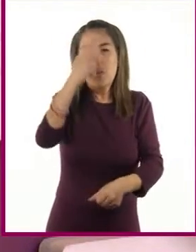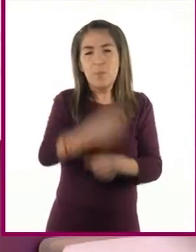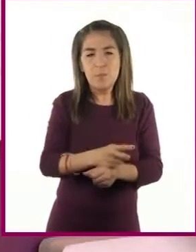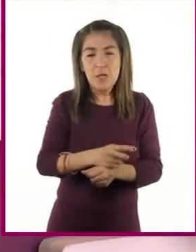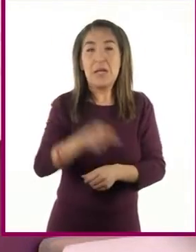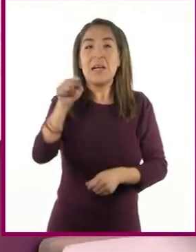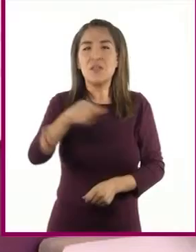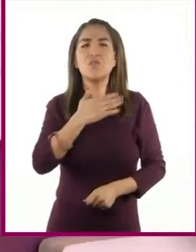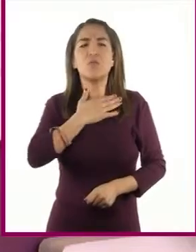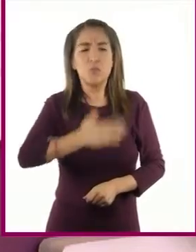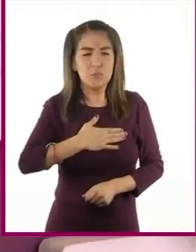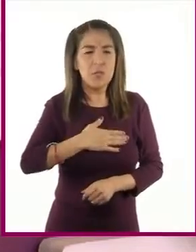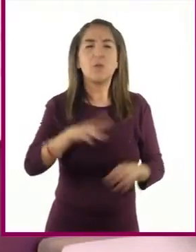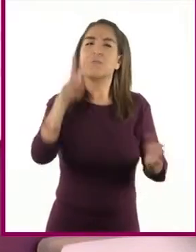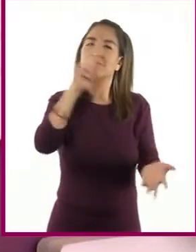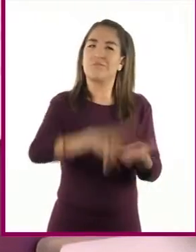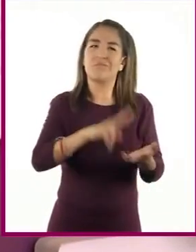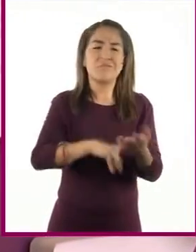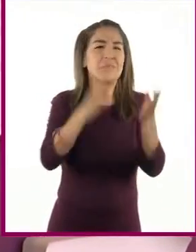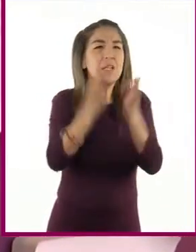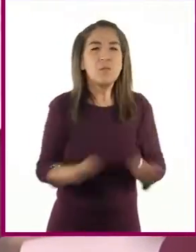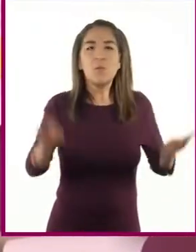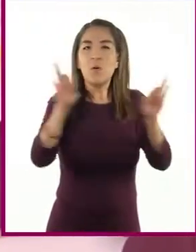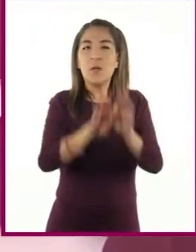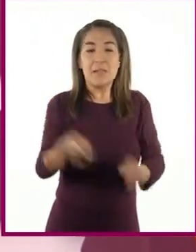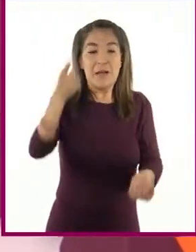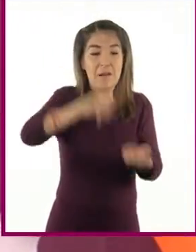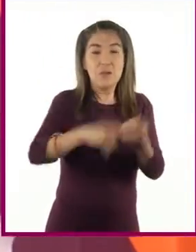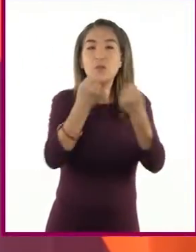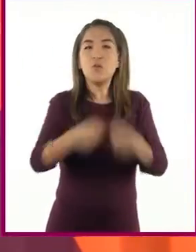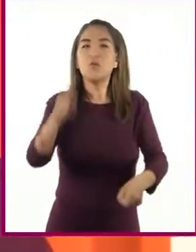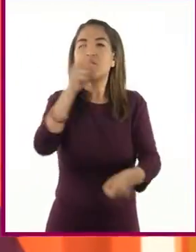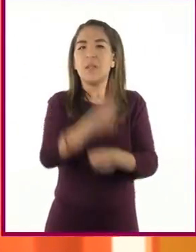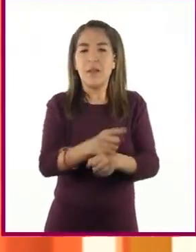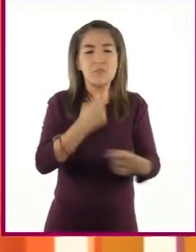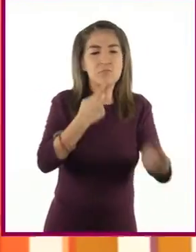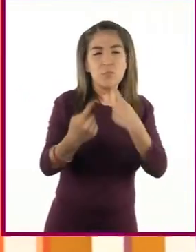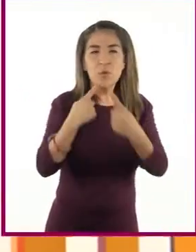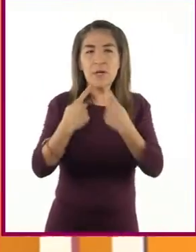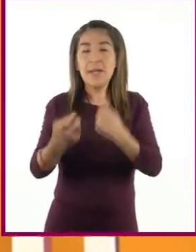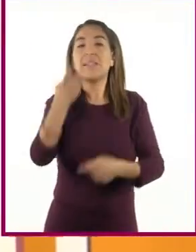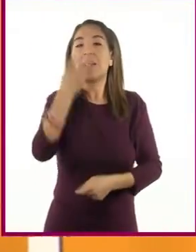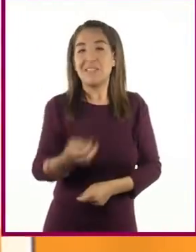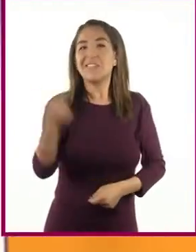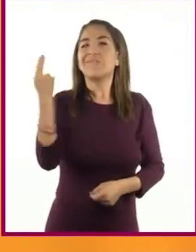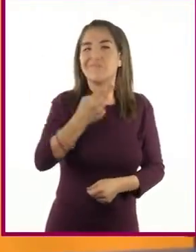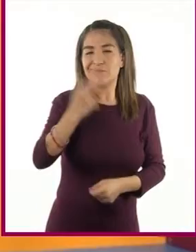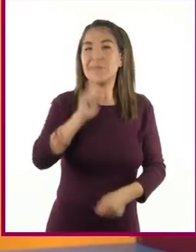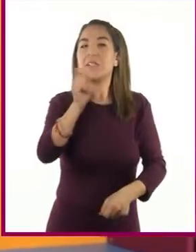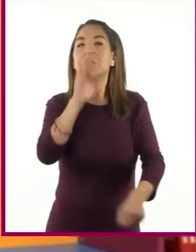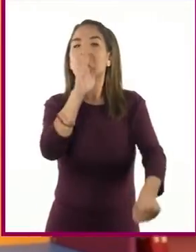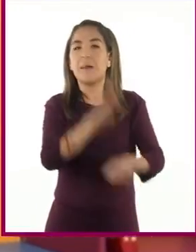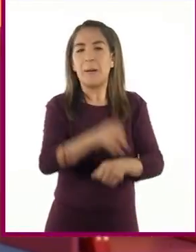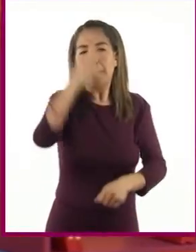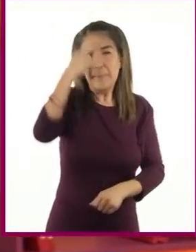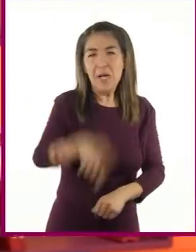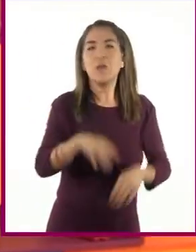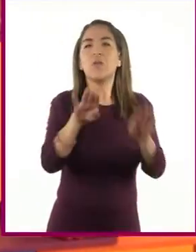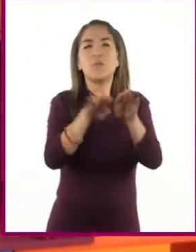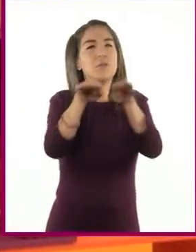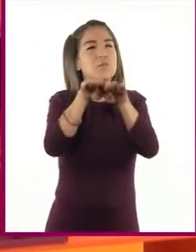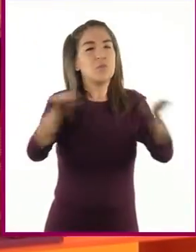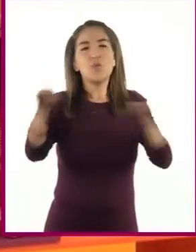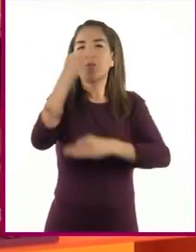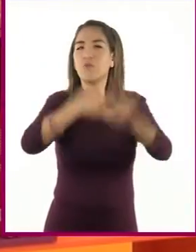La justicia es un valor fundamental en las sociedades democráticas y es necesario defender su acceso imparcial